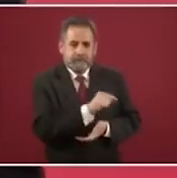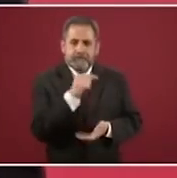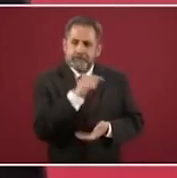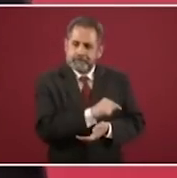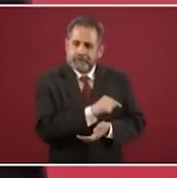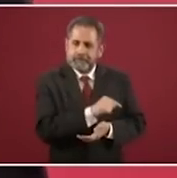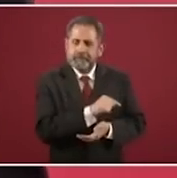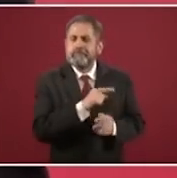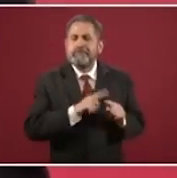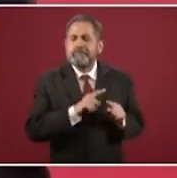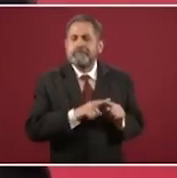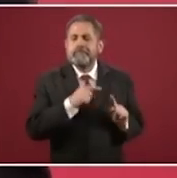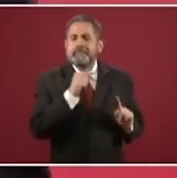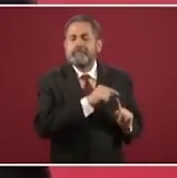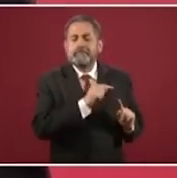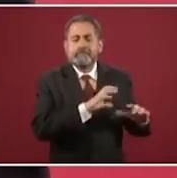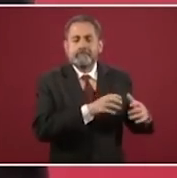a esa